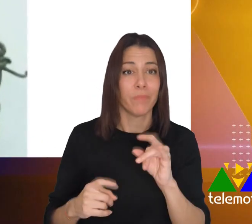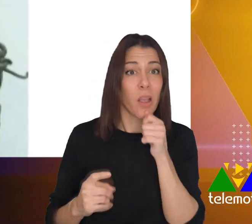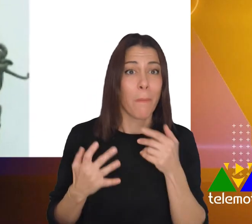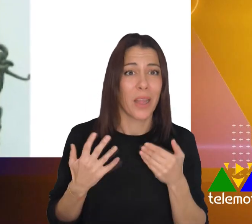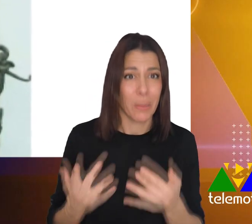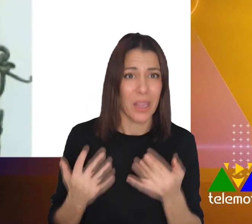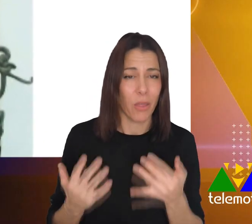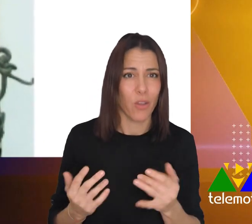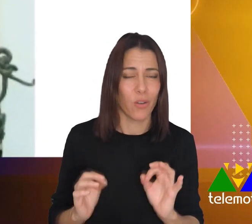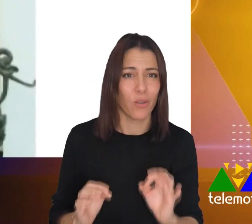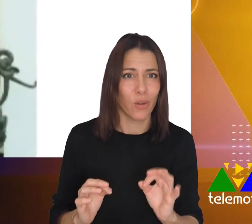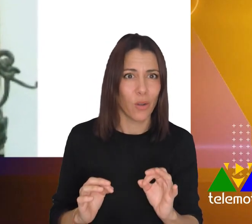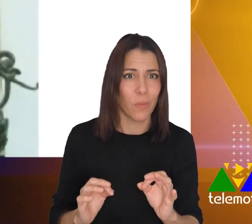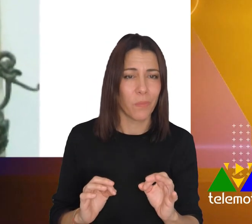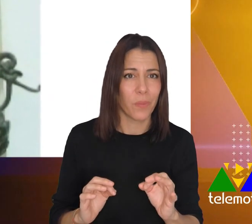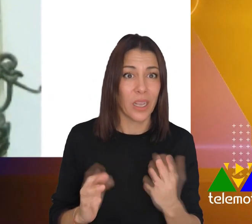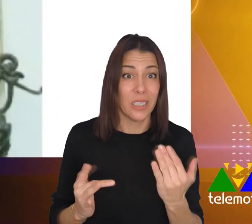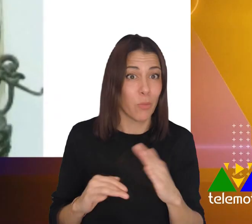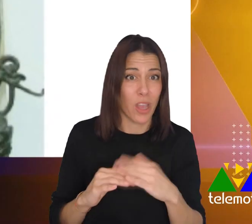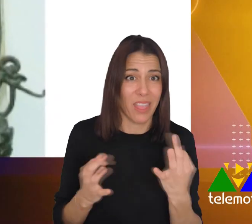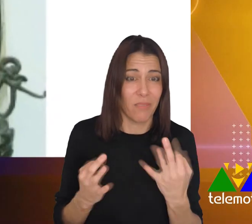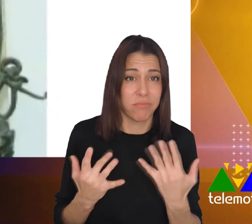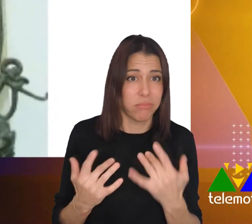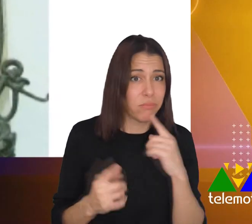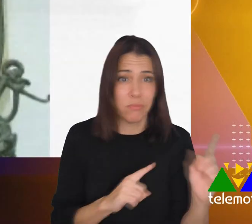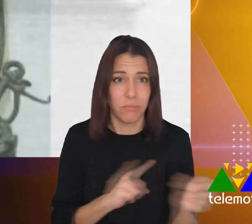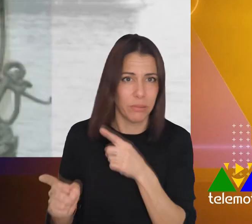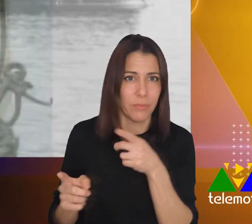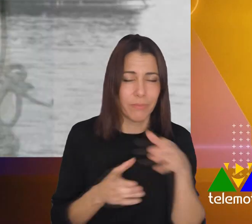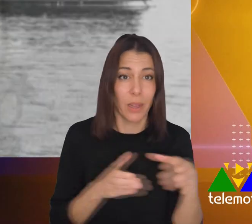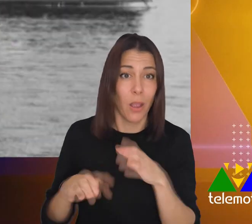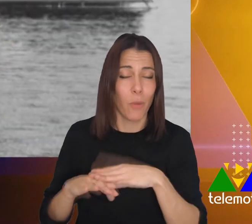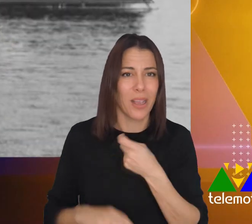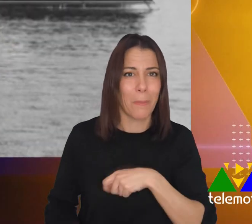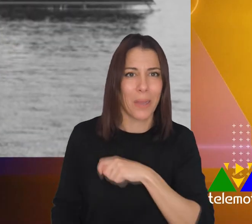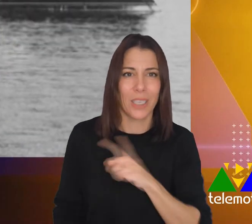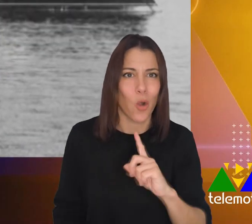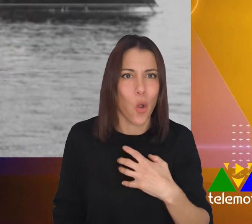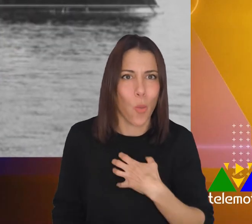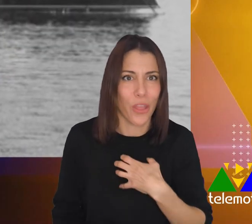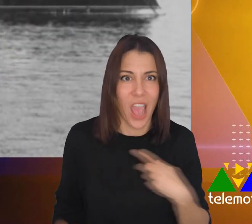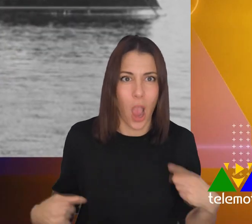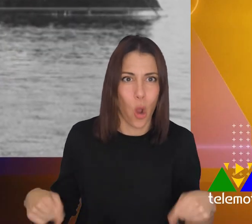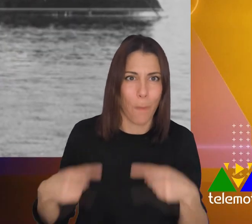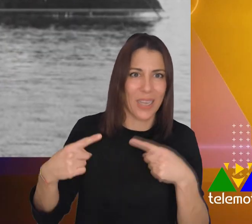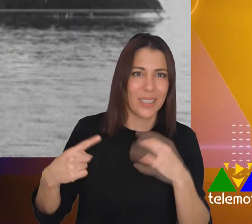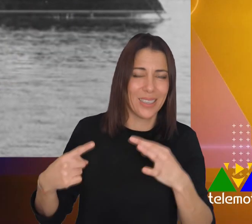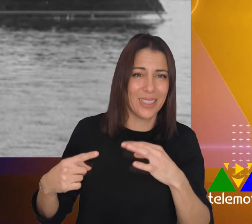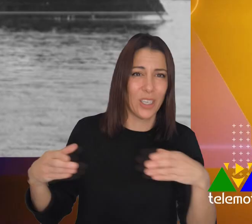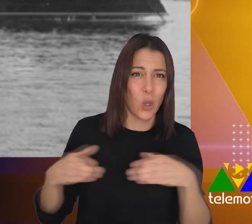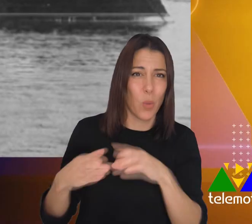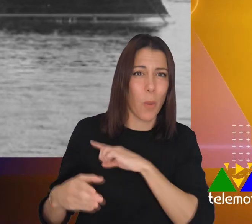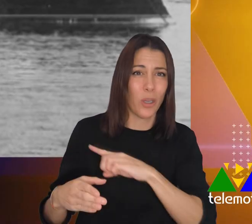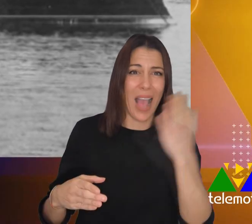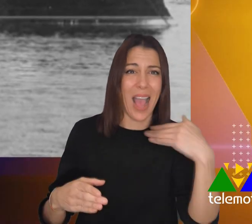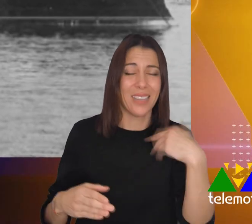precipitación, ¿no? De rápidamente, era una acorazado. Una guerra que estaba perdida, porque España no podía competir con la potencia militar de los Estados